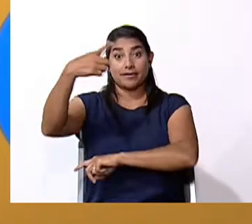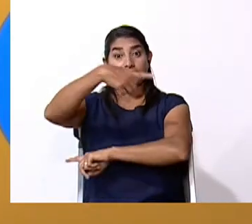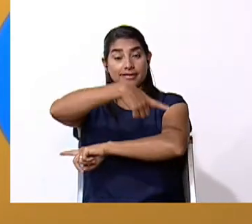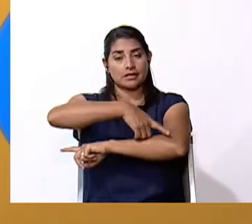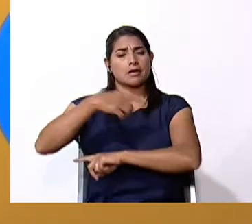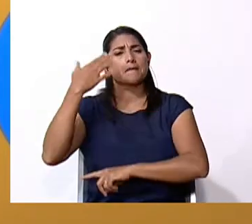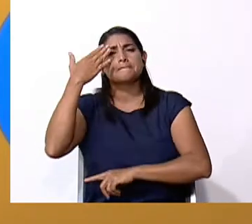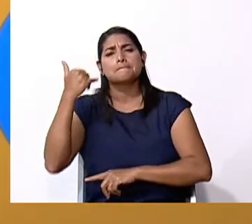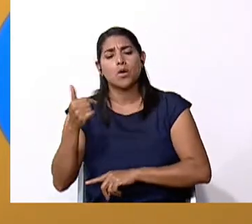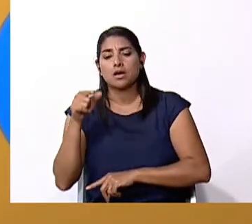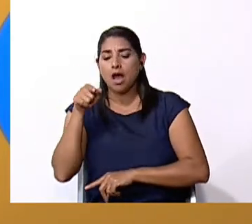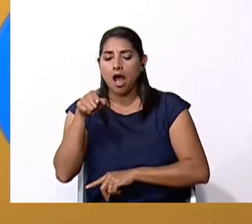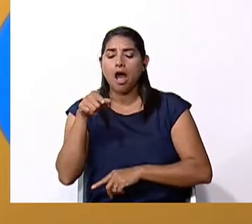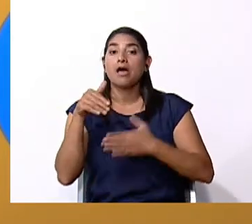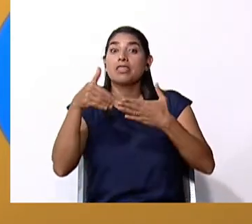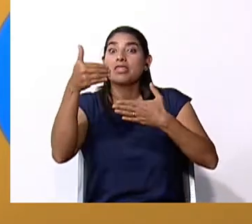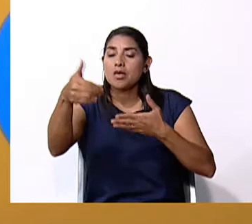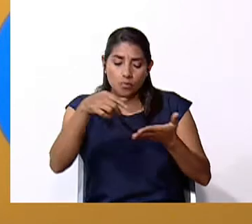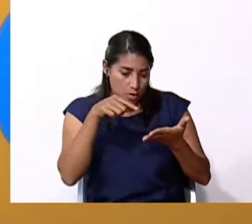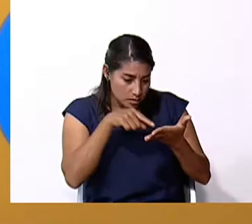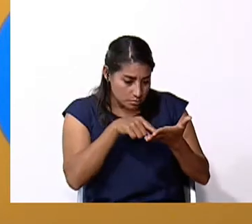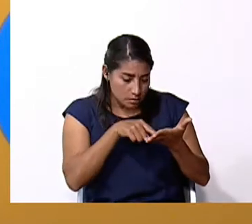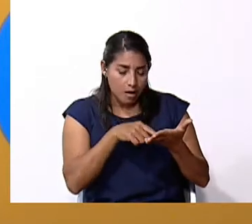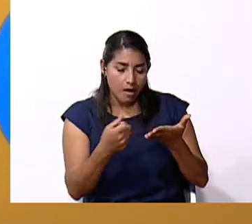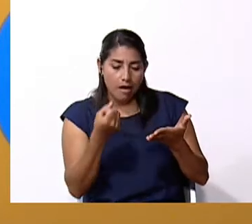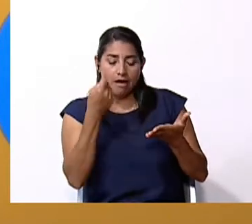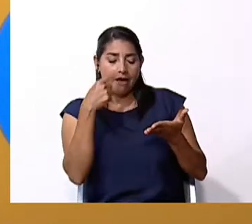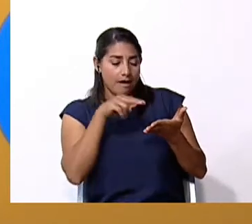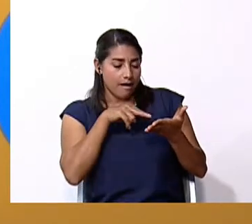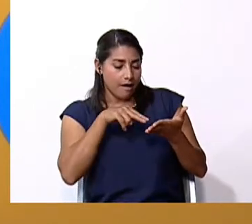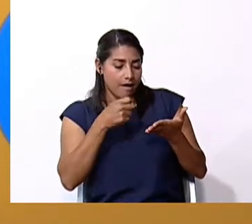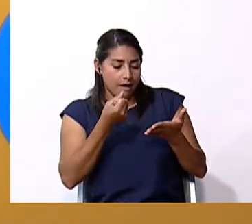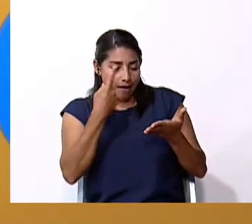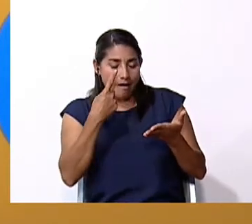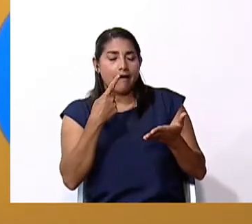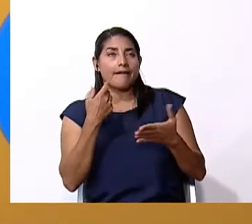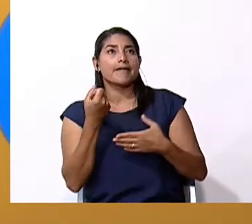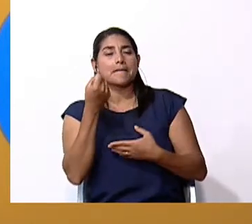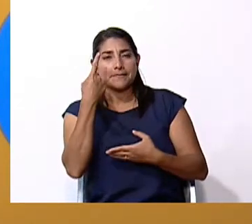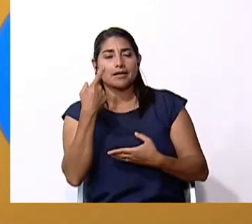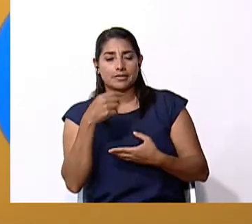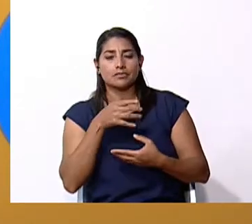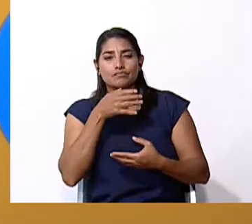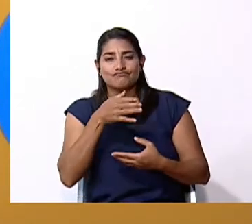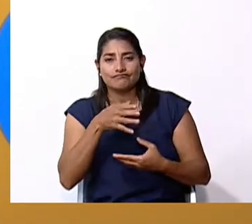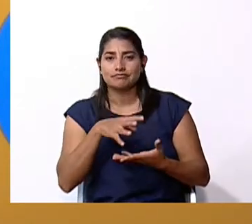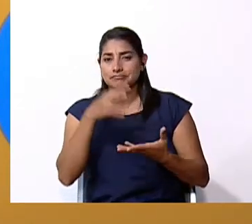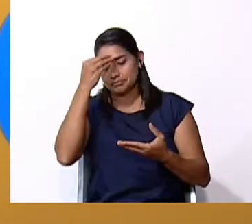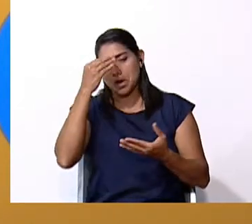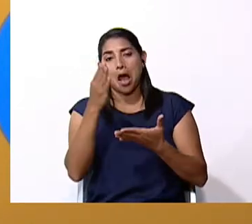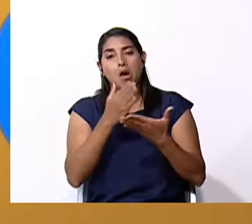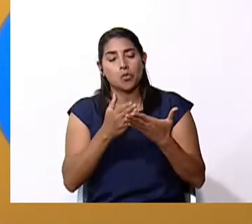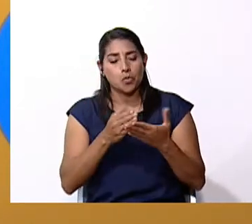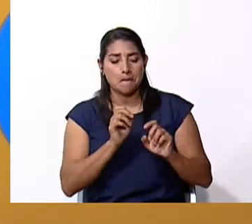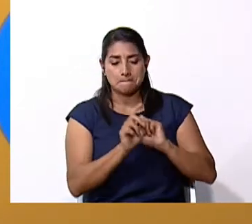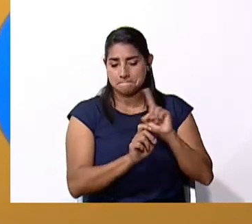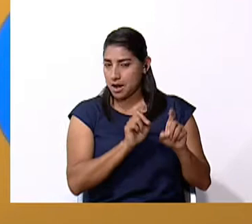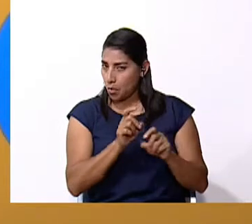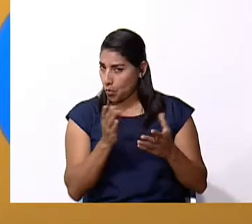¿Por qué? Porque esas anotaciones luego les va a ser funcionales cuando ustedes necesiten hacer alguna